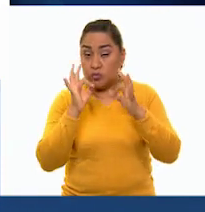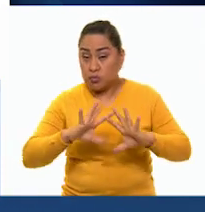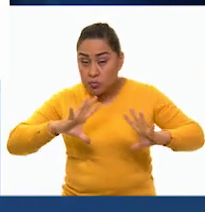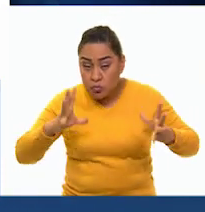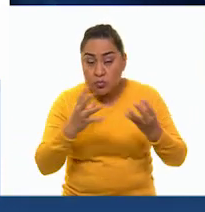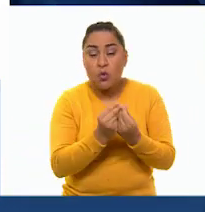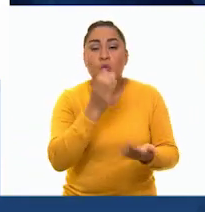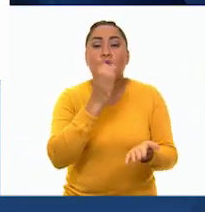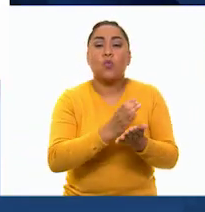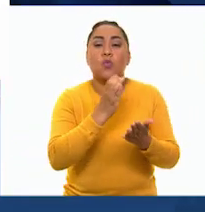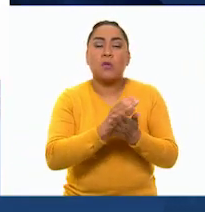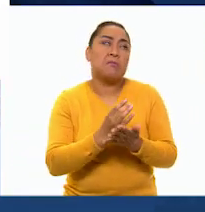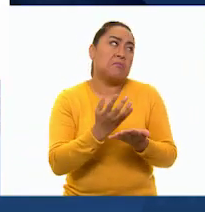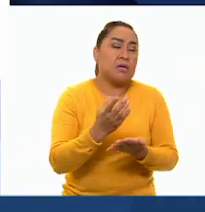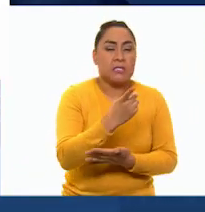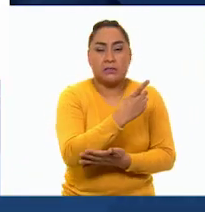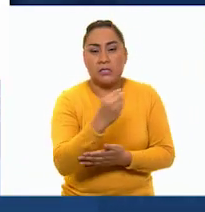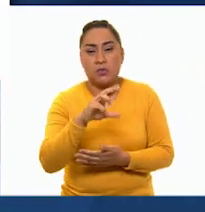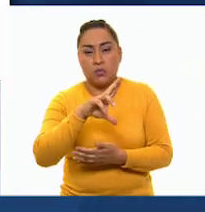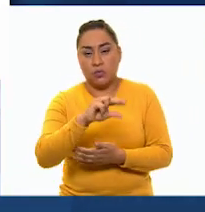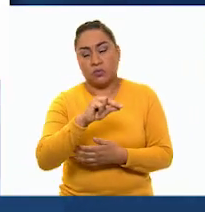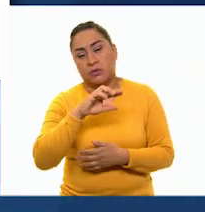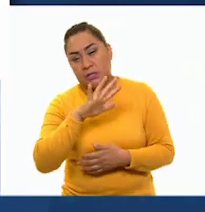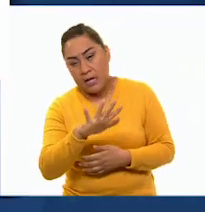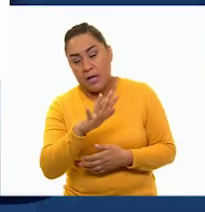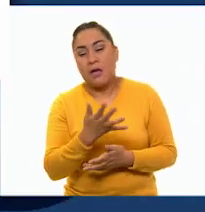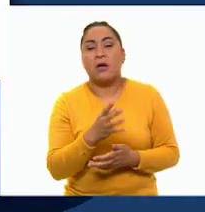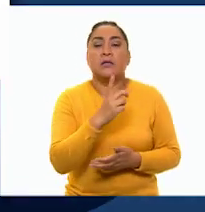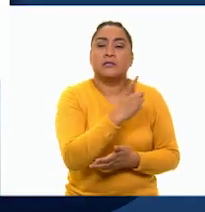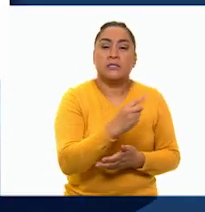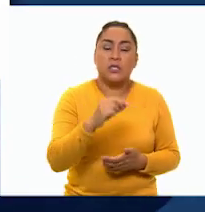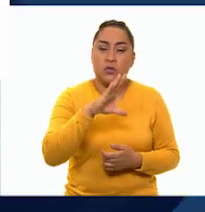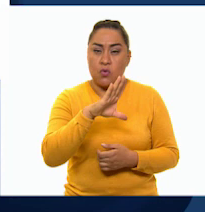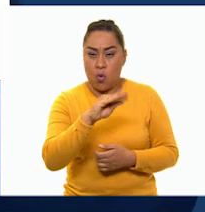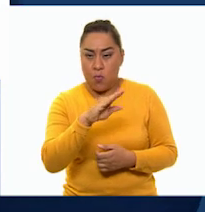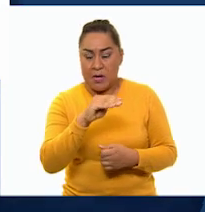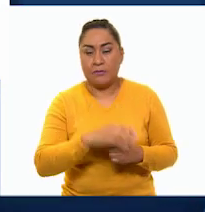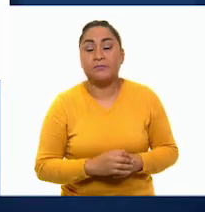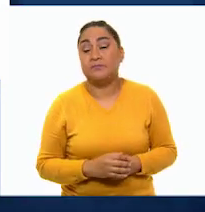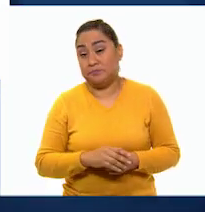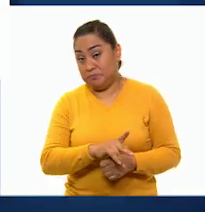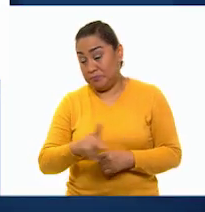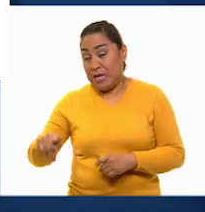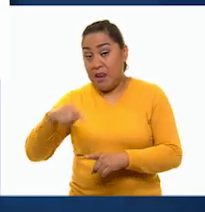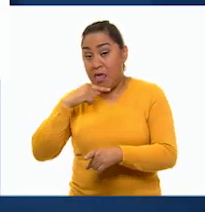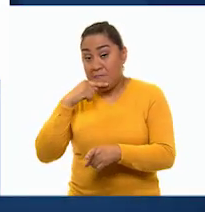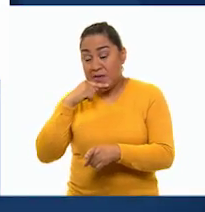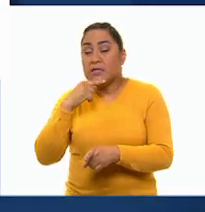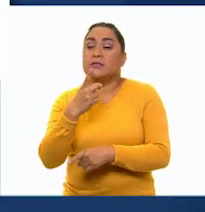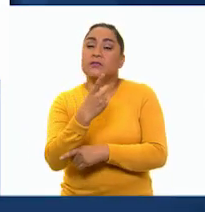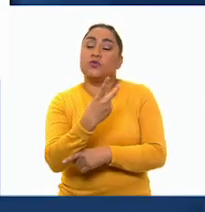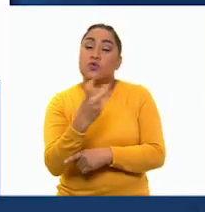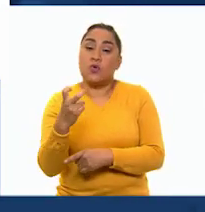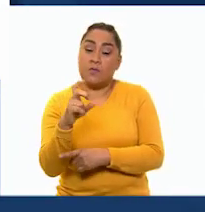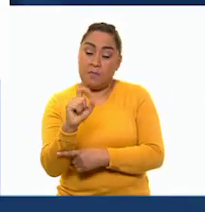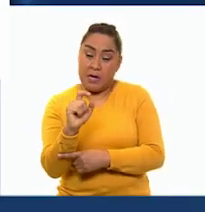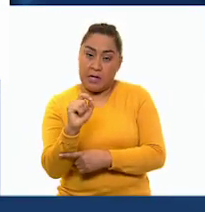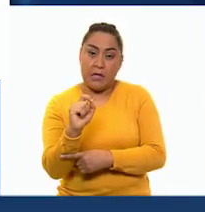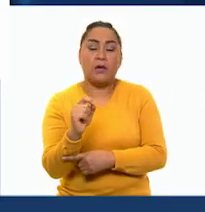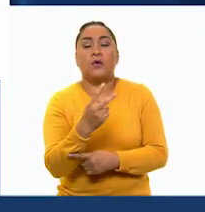de libretas está entre 185 y 190 y la de lápices entre 220